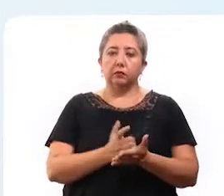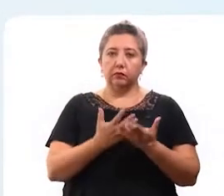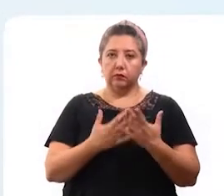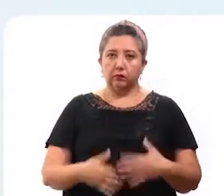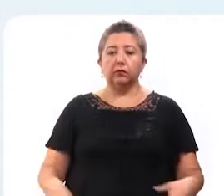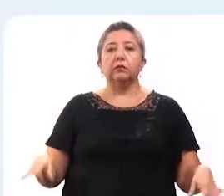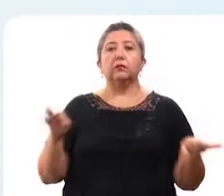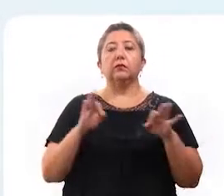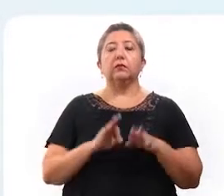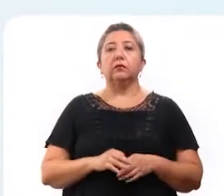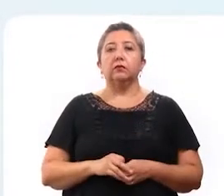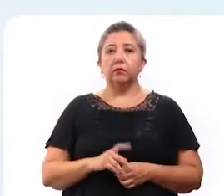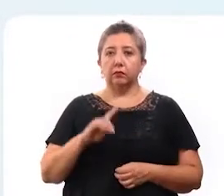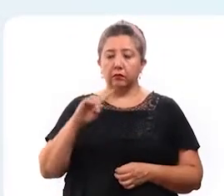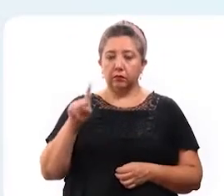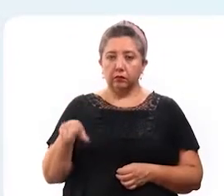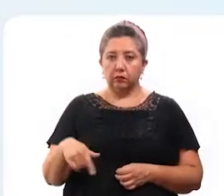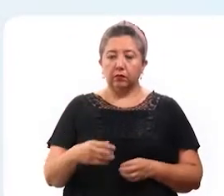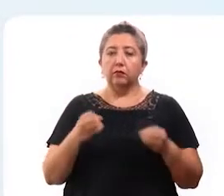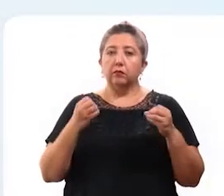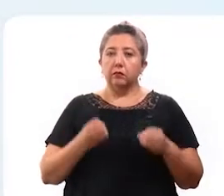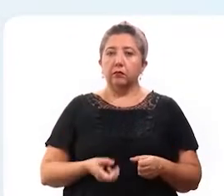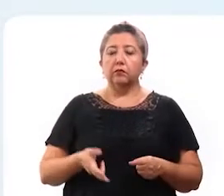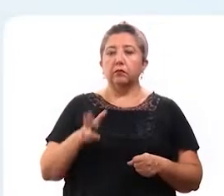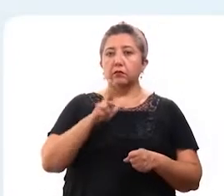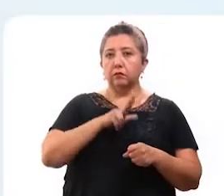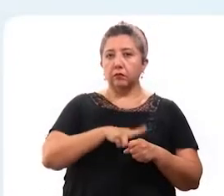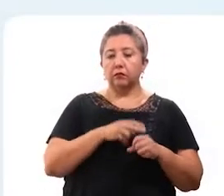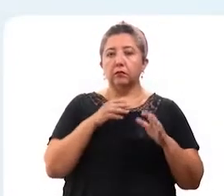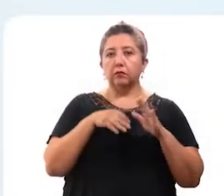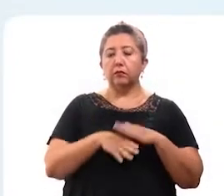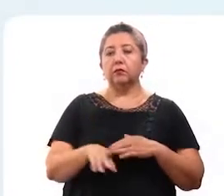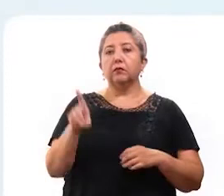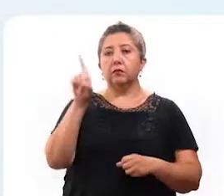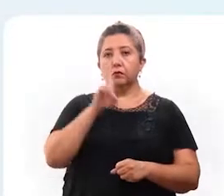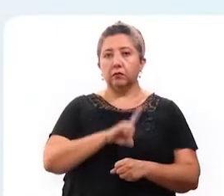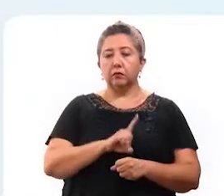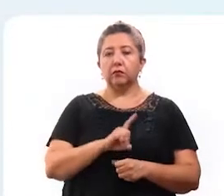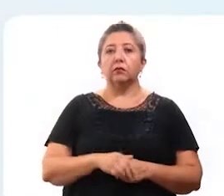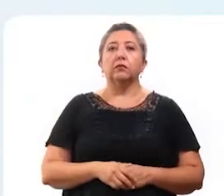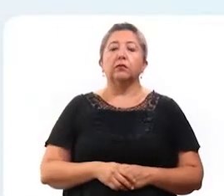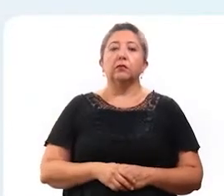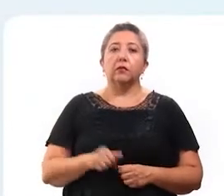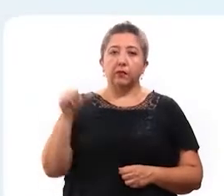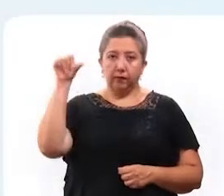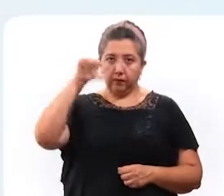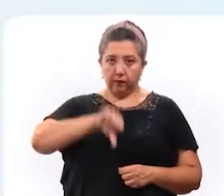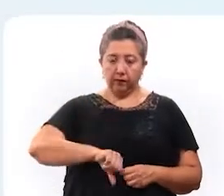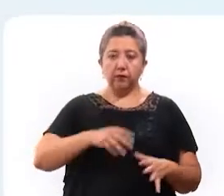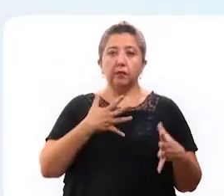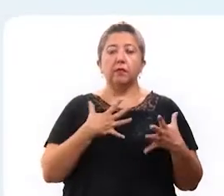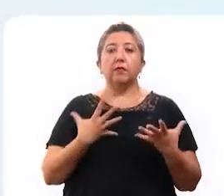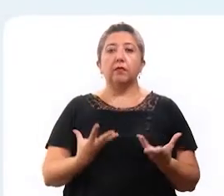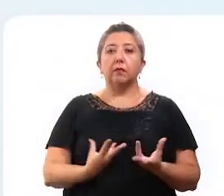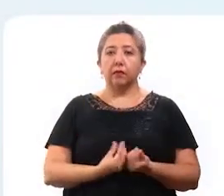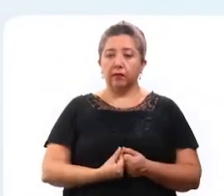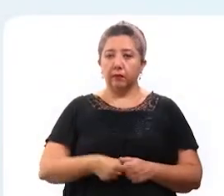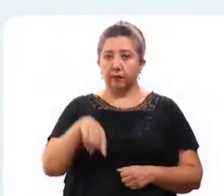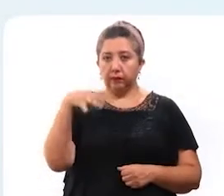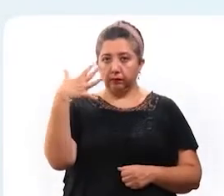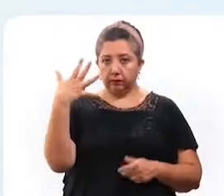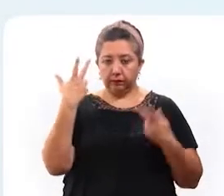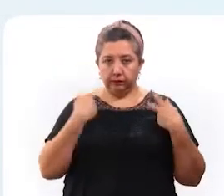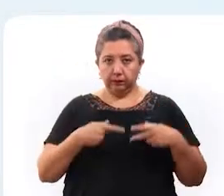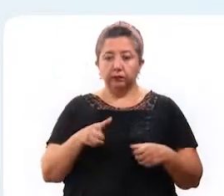reapertura económica, los datos más importantes son la ocupación hospitalaria y los ingresos diarios. El día de hoy tenemos